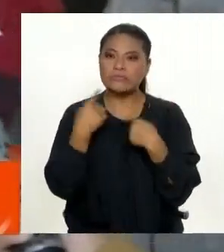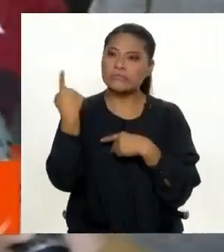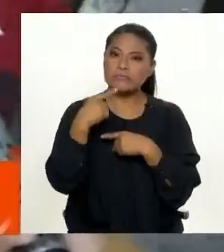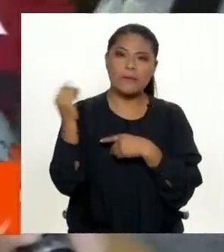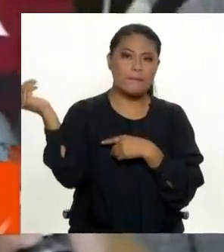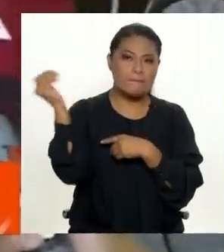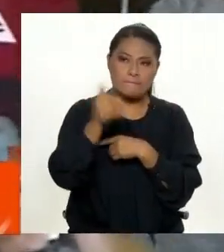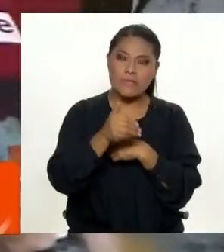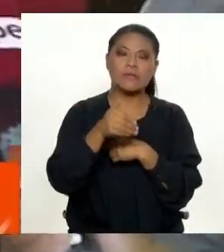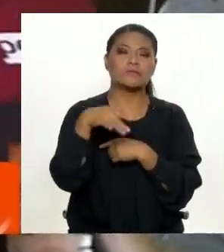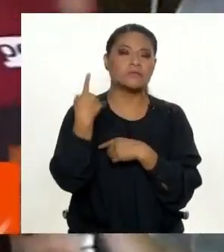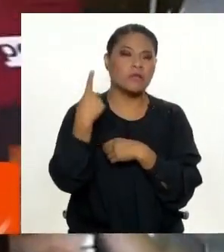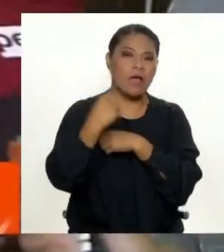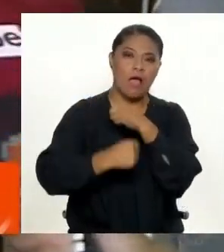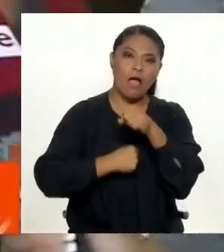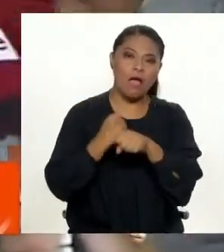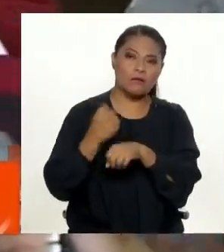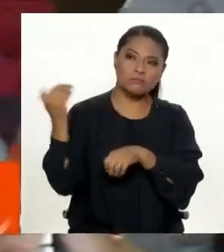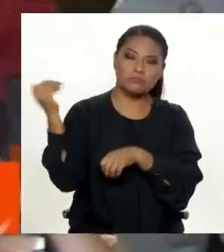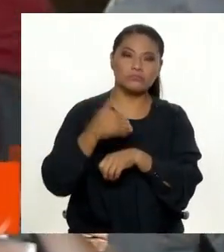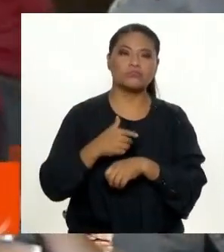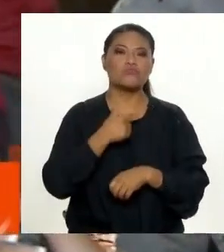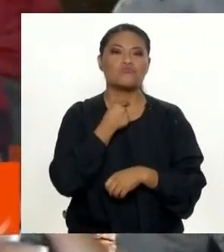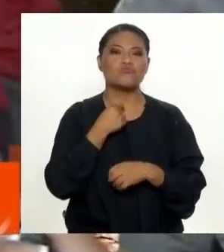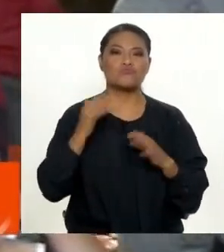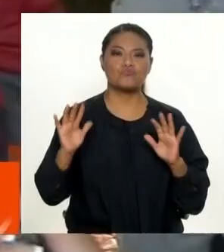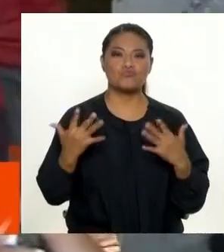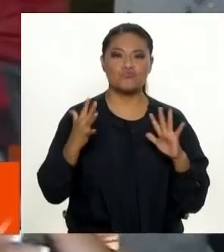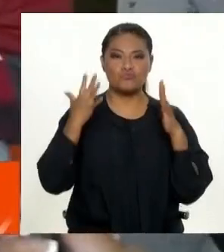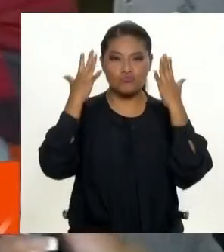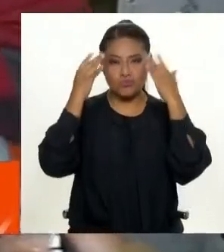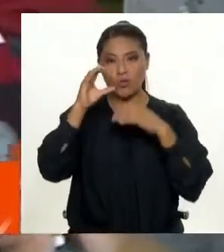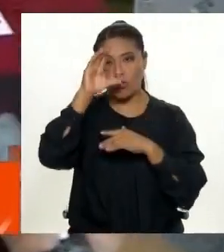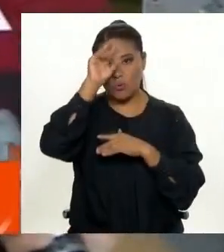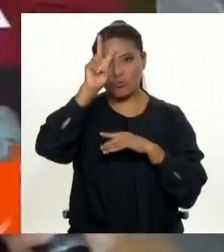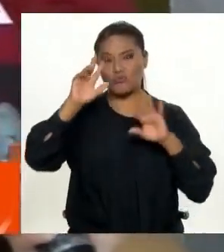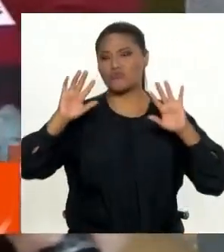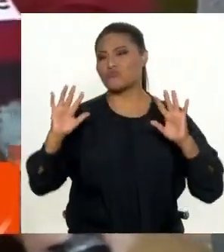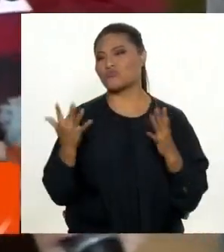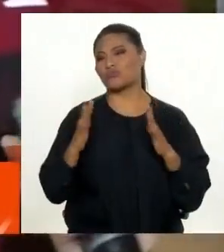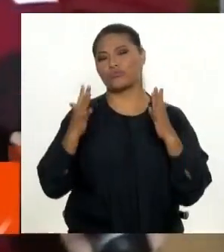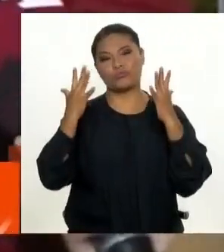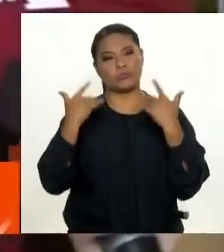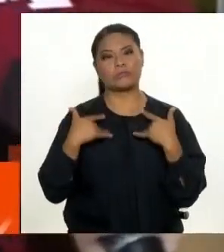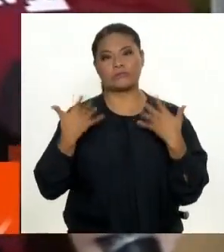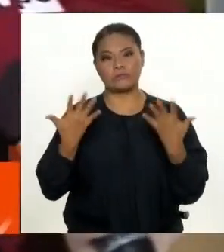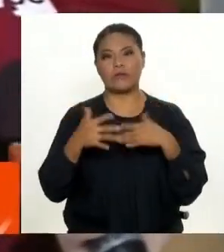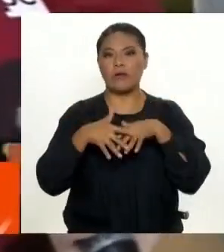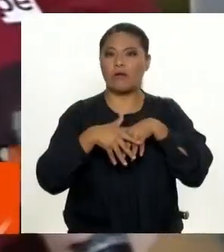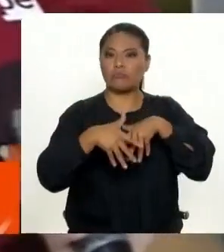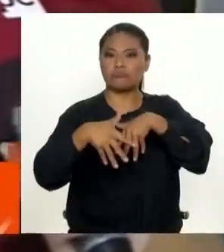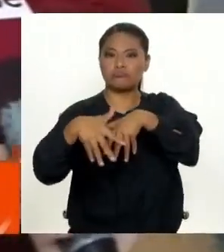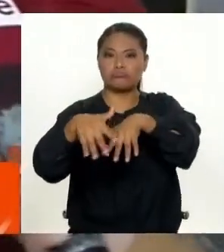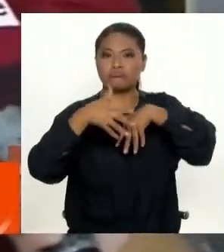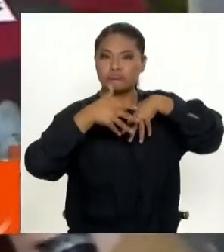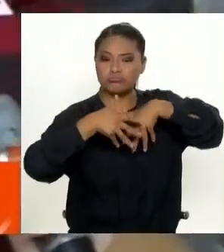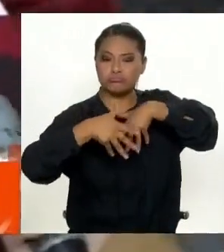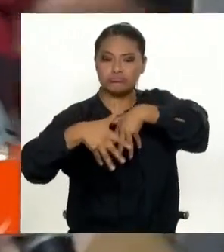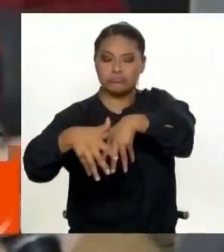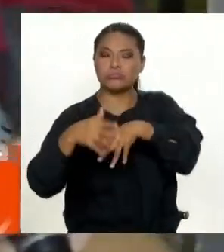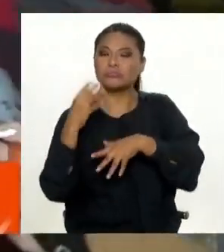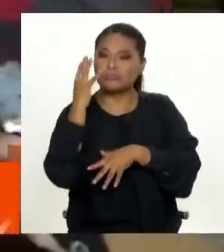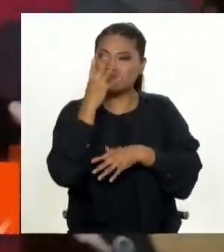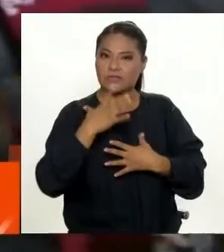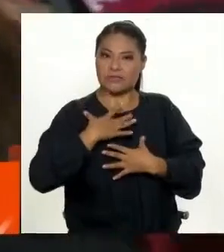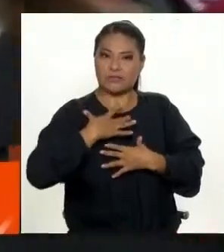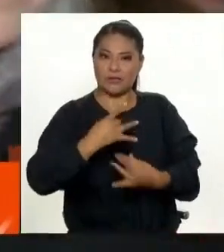festividades de Cusco. Los cuscaños nos merecemos estas festividades porque es una expresión artística muy interesante. La alegría